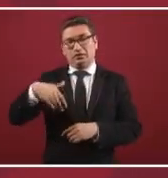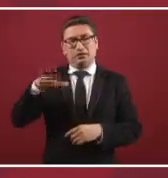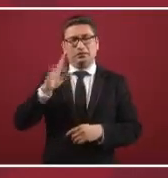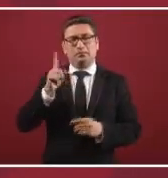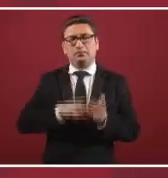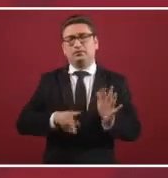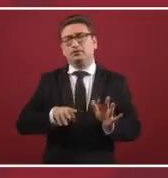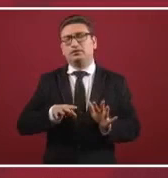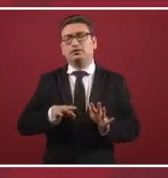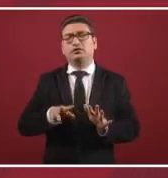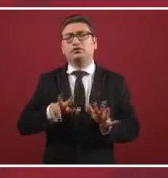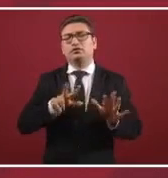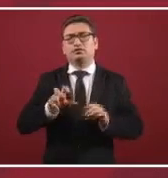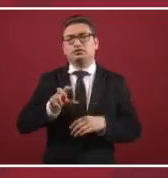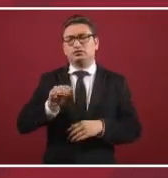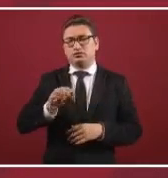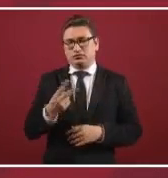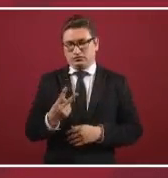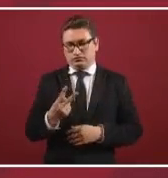1892.